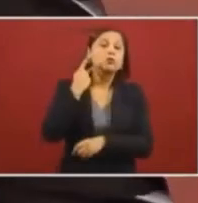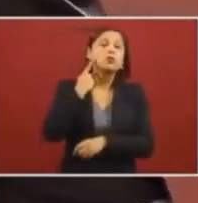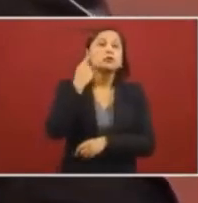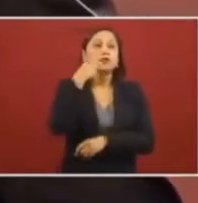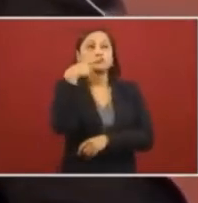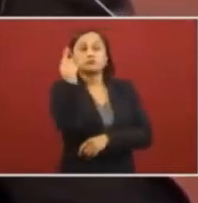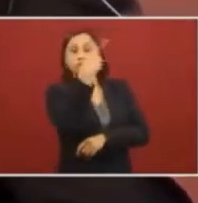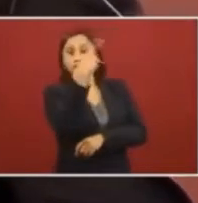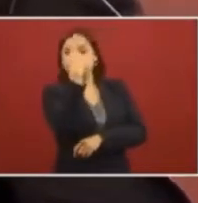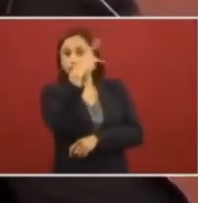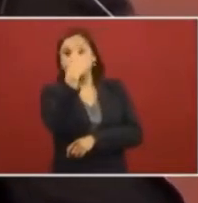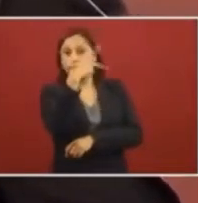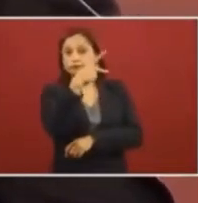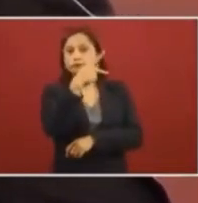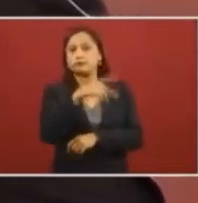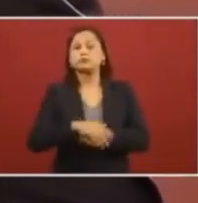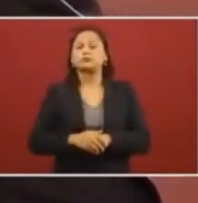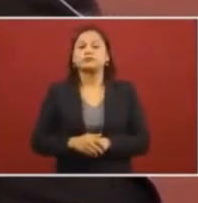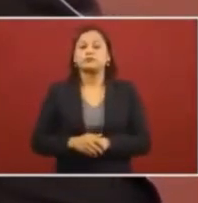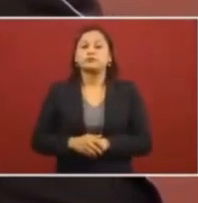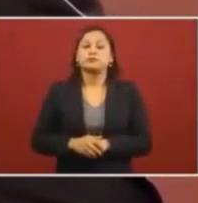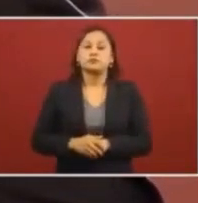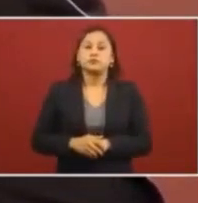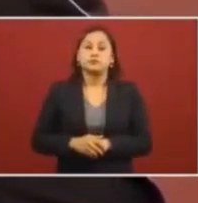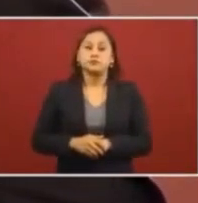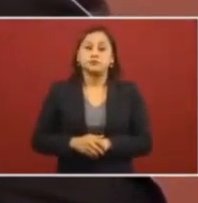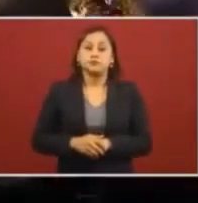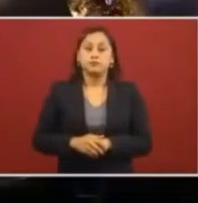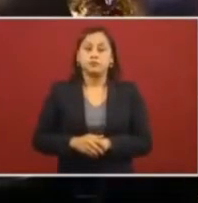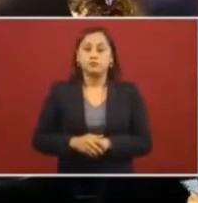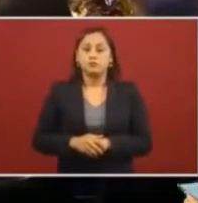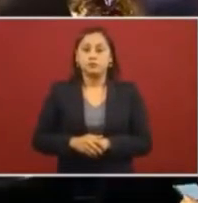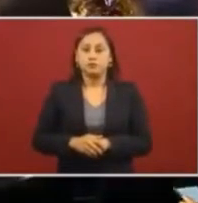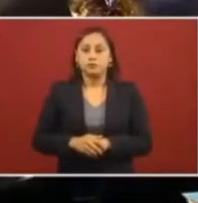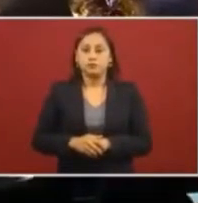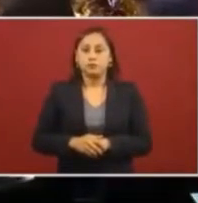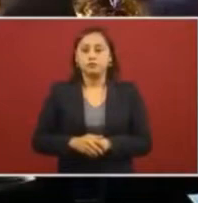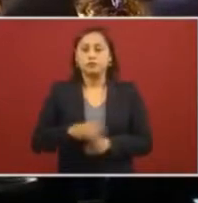legislador de Estados Unidos. Marco Rubio.